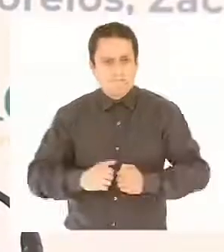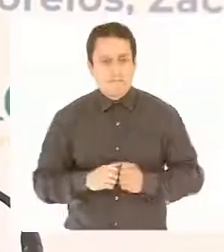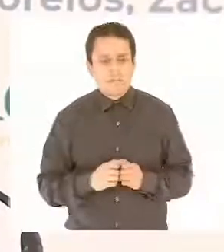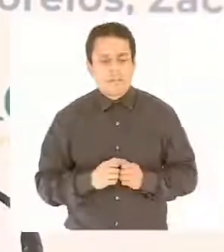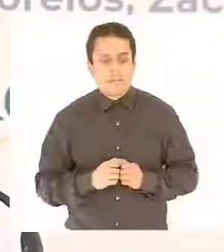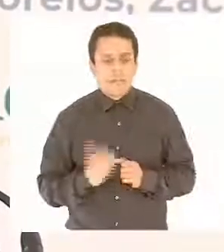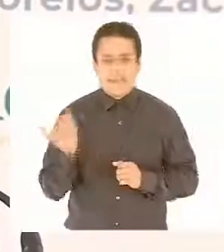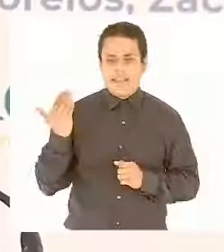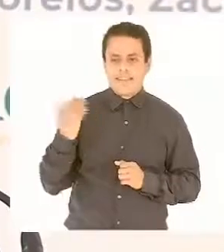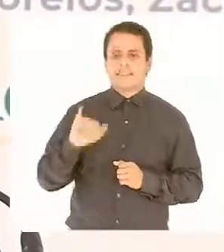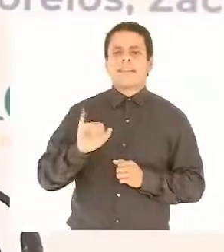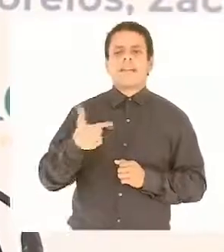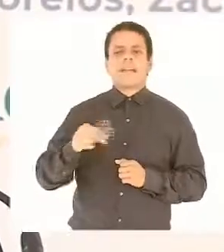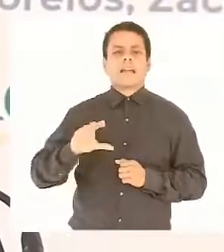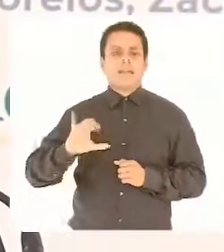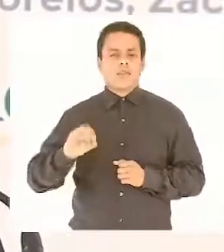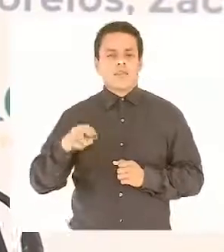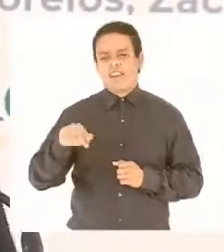mencionó Nacho,